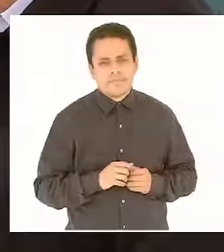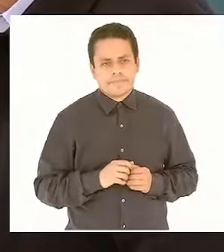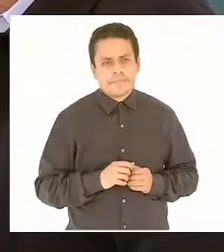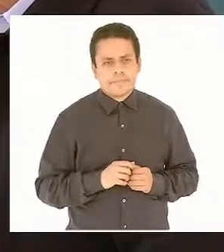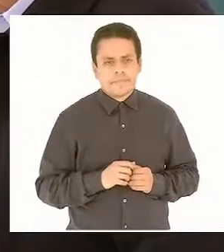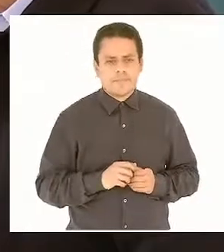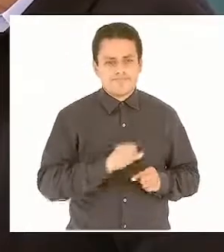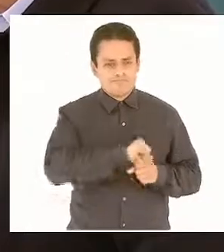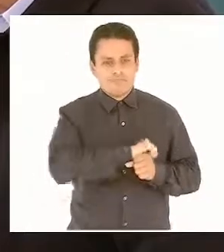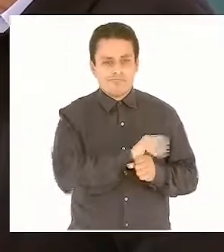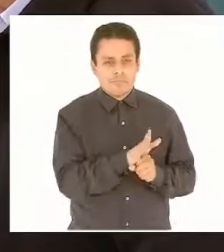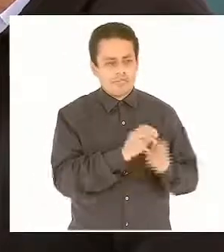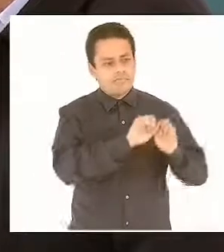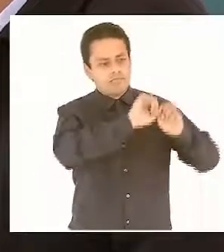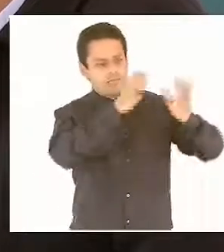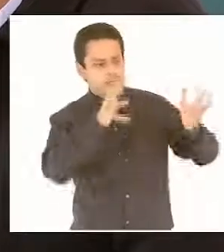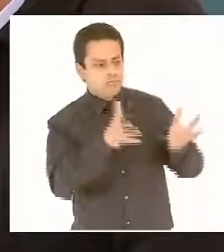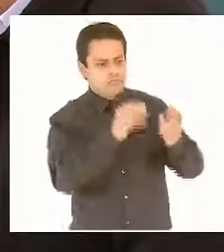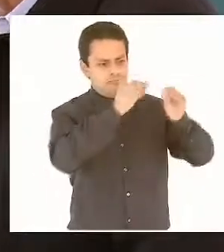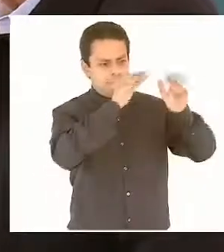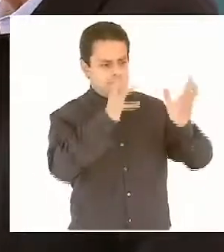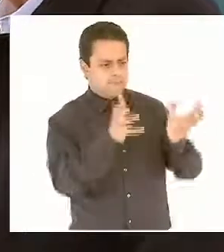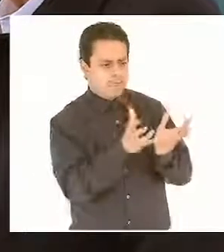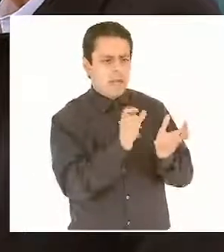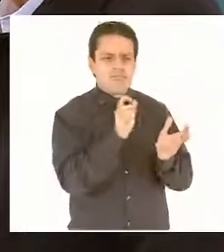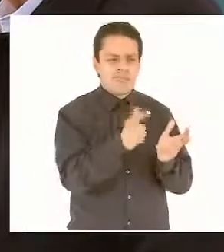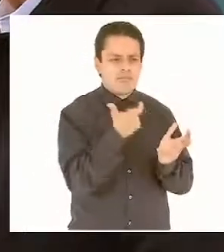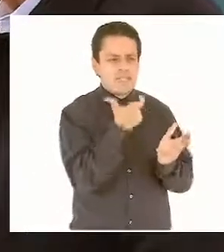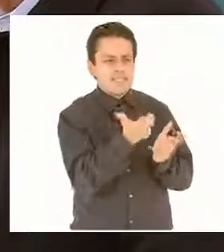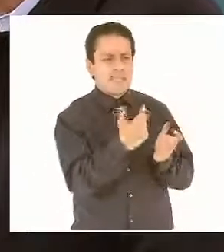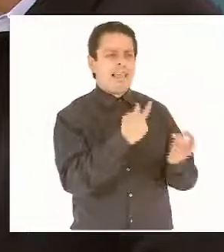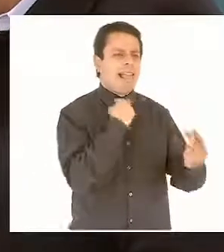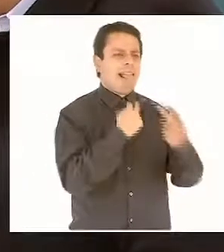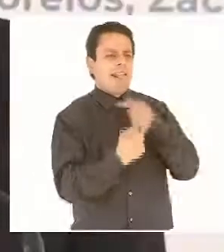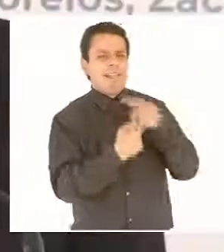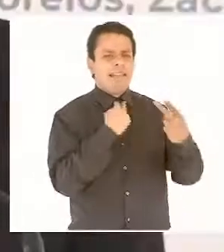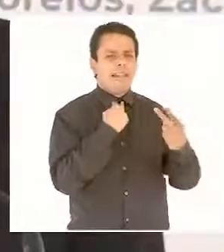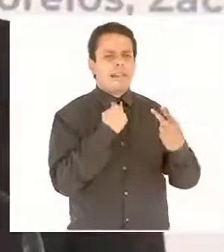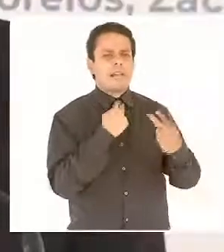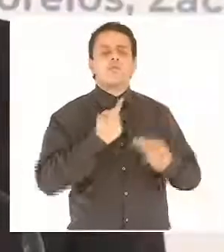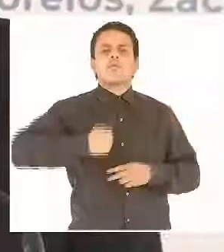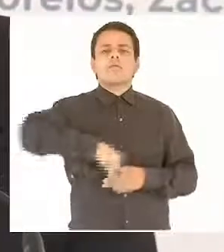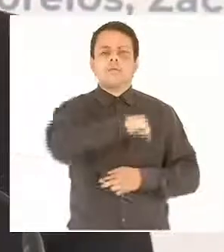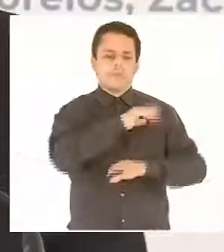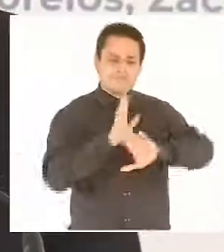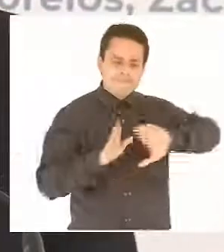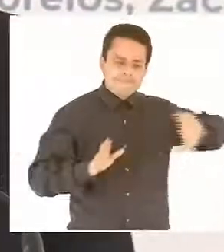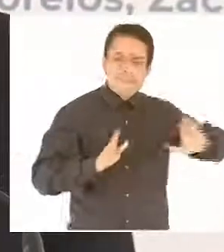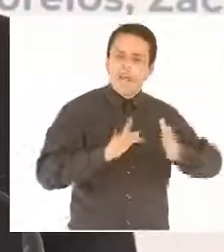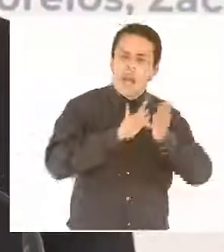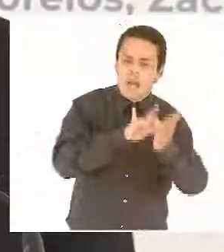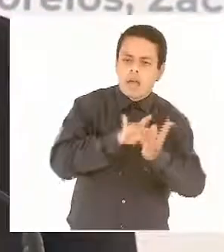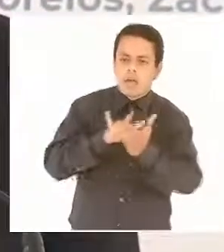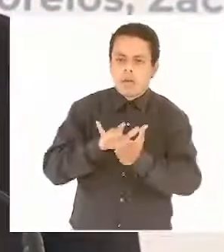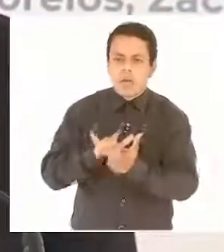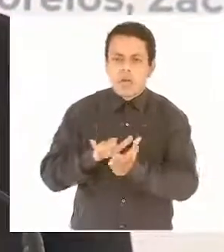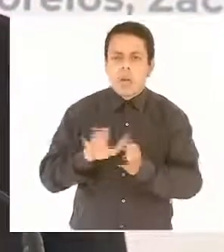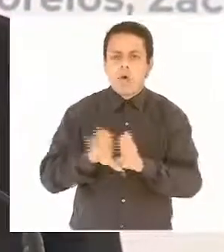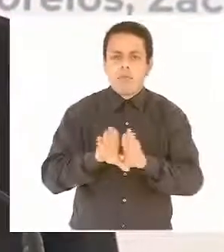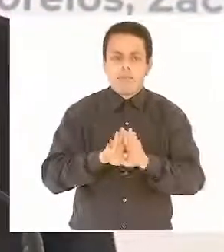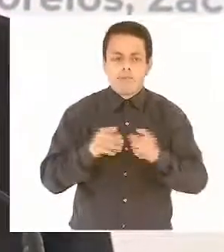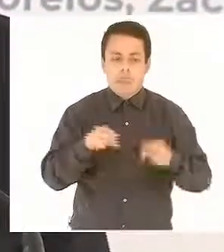frente a la pandemia y a la crisis económica. El apoyar de abajo hacia